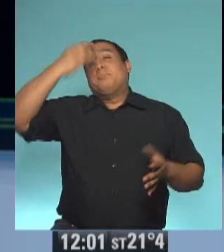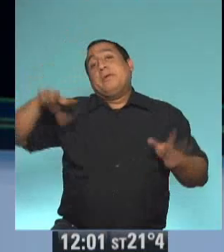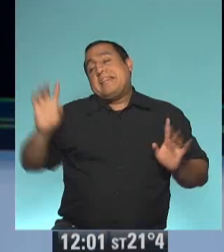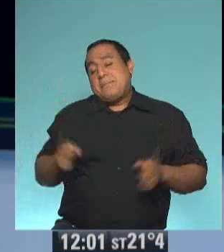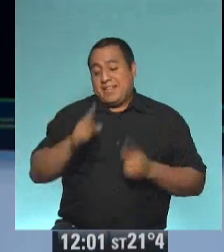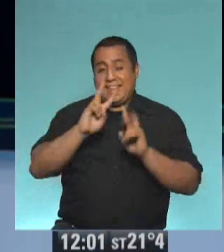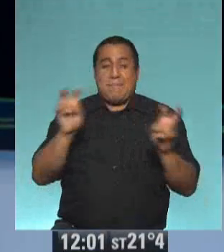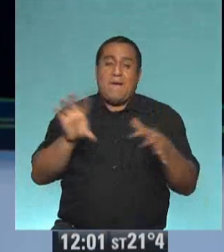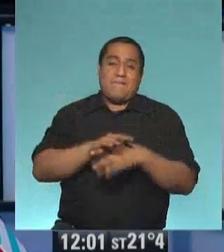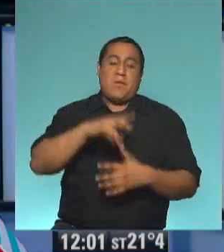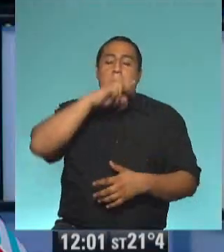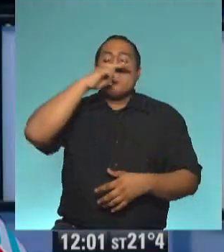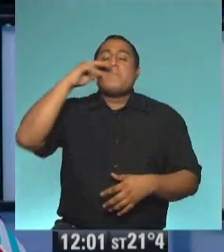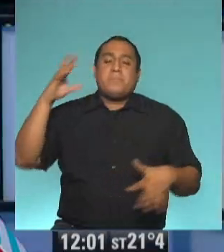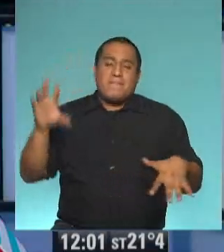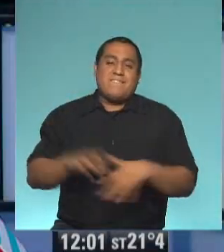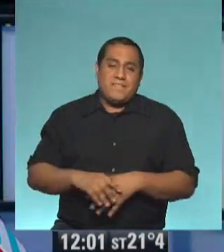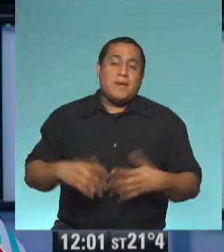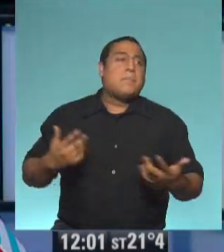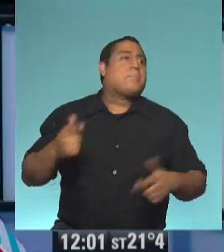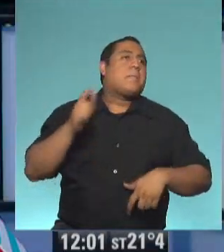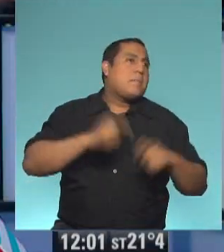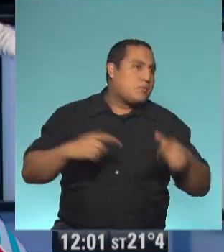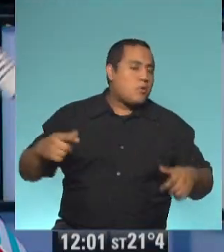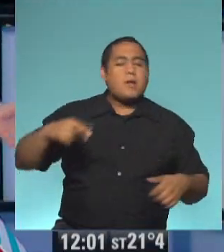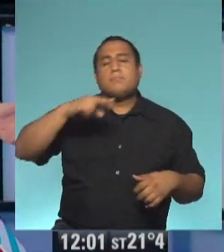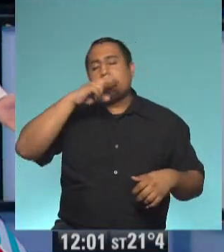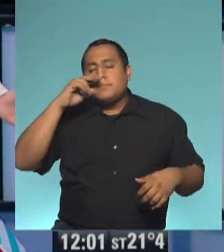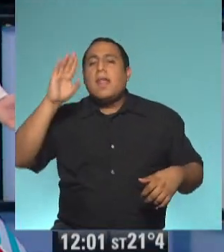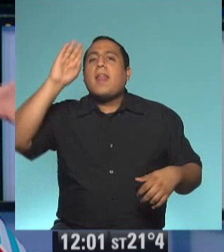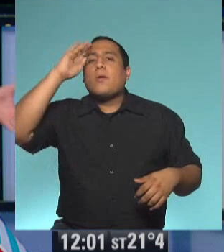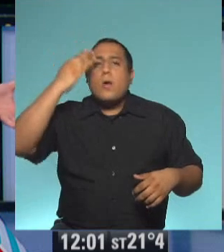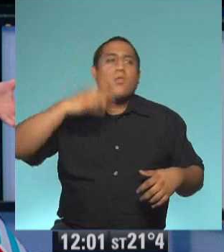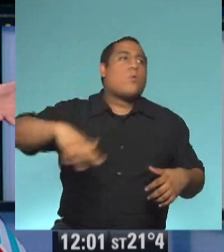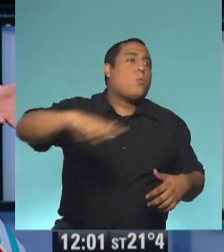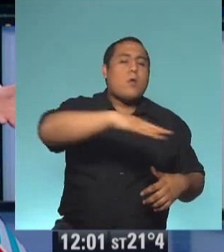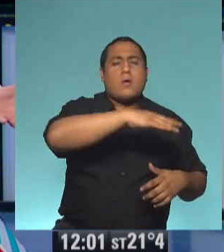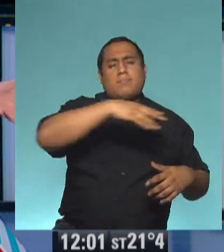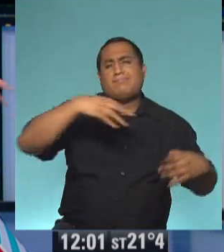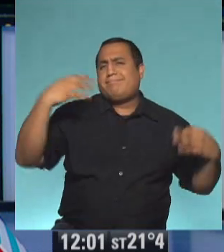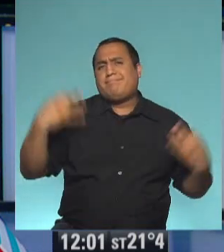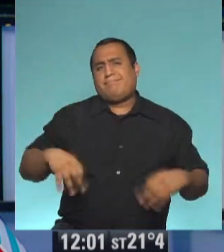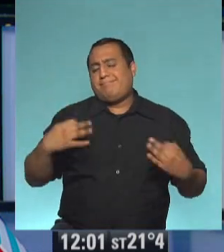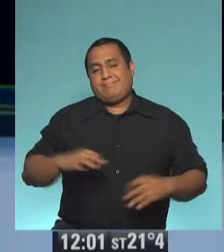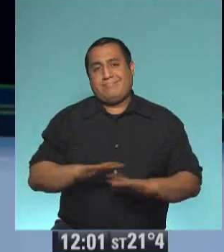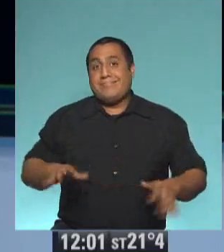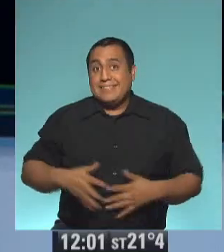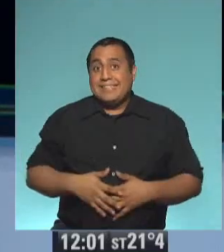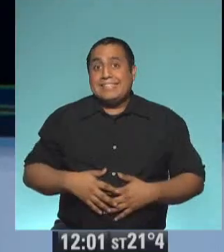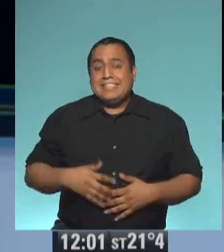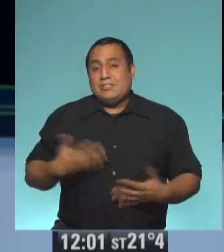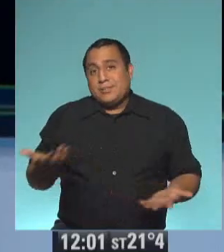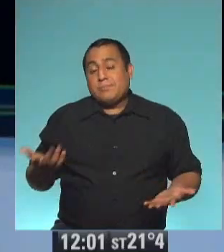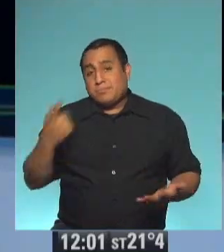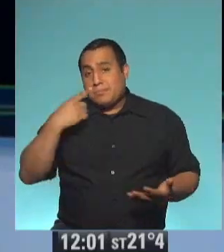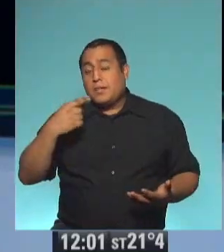Puede ser aromas que no voy a olvidar. Claro, pasa eso con las personas, con los aromas, con los recuerdos, con los lugares. Claro. Está buenísimo traer entonces eso. Entonces estuvimos viendo cómo a través de